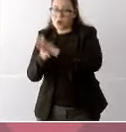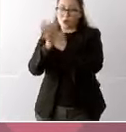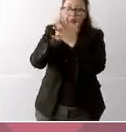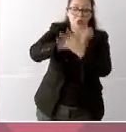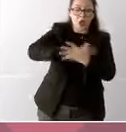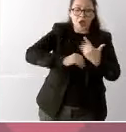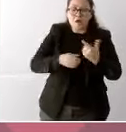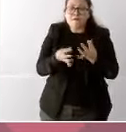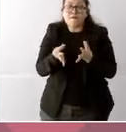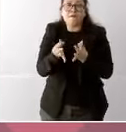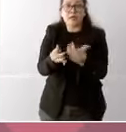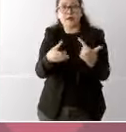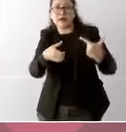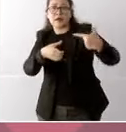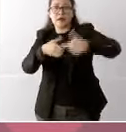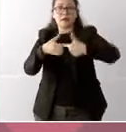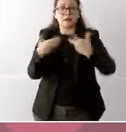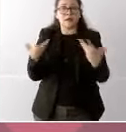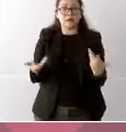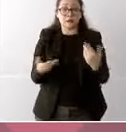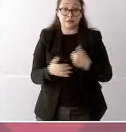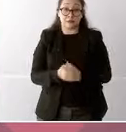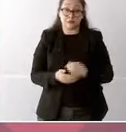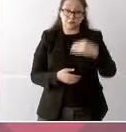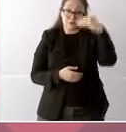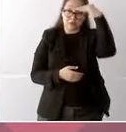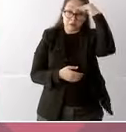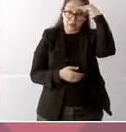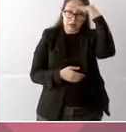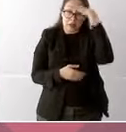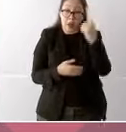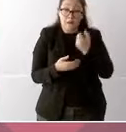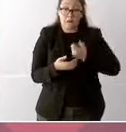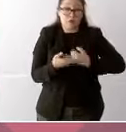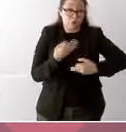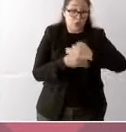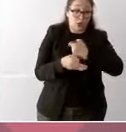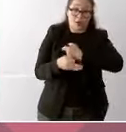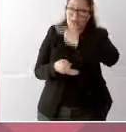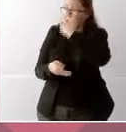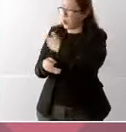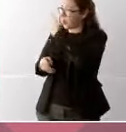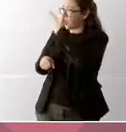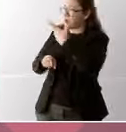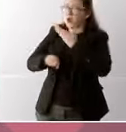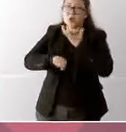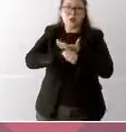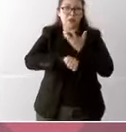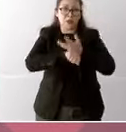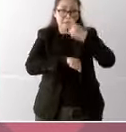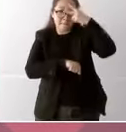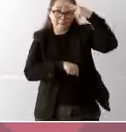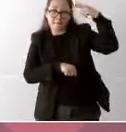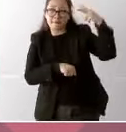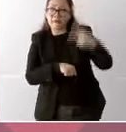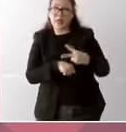Del componente de inflación, que es casi un punto más en Estados Unidos que en México,